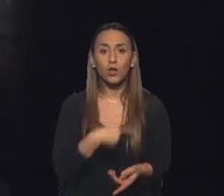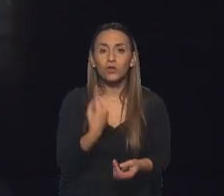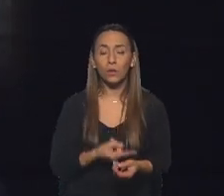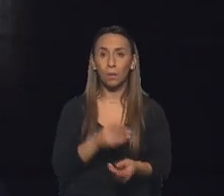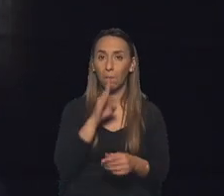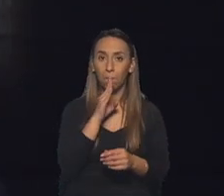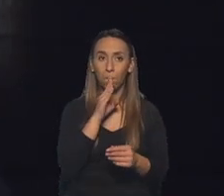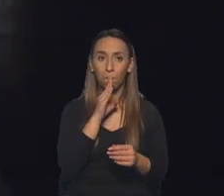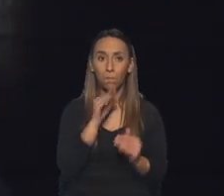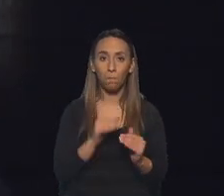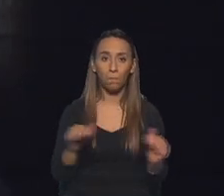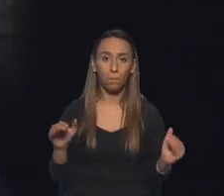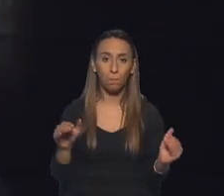como si esto no nos pasara